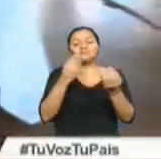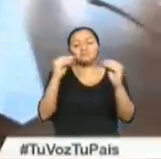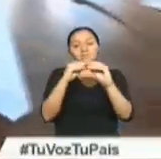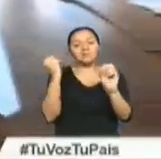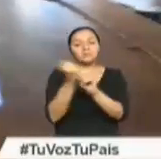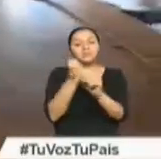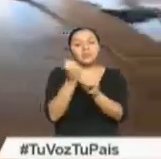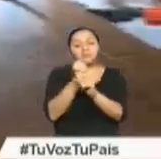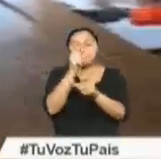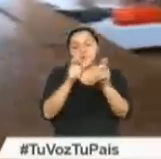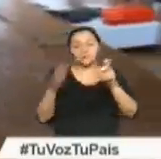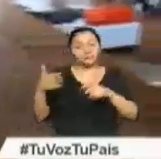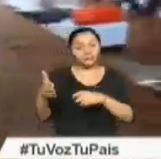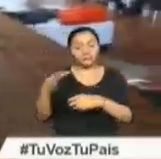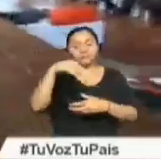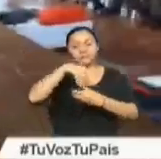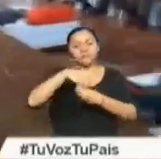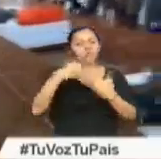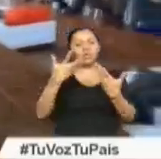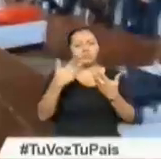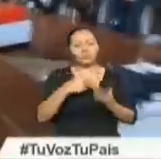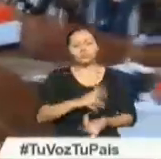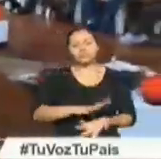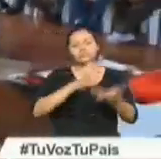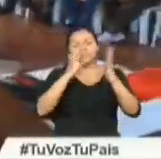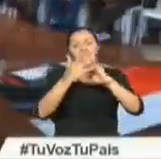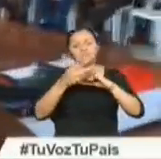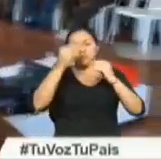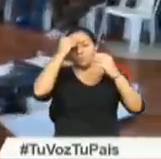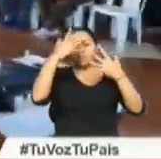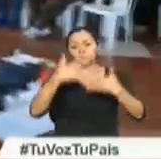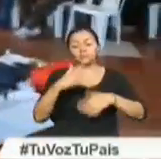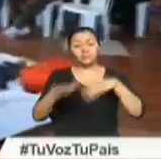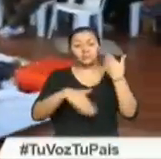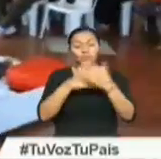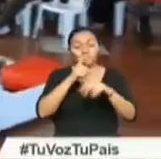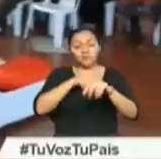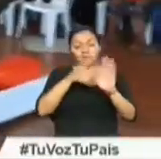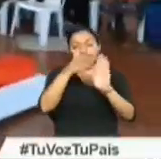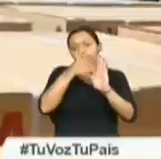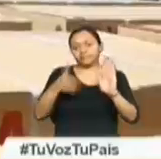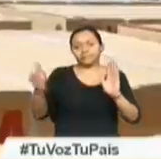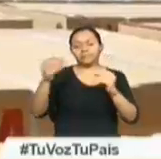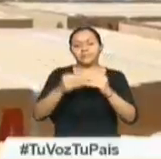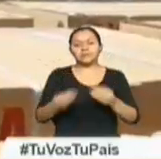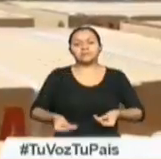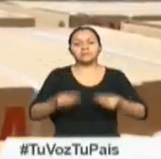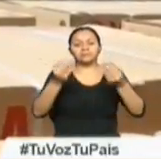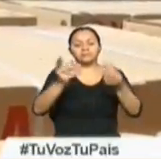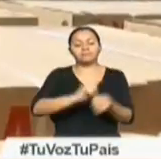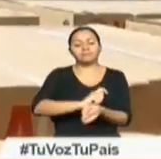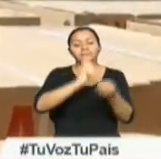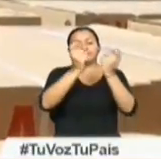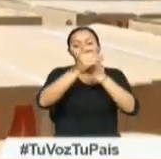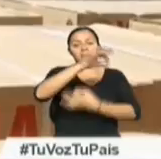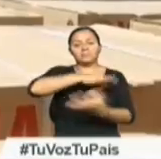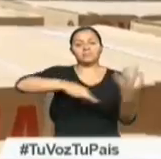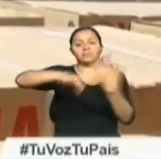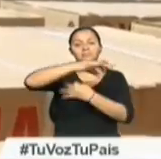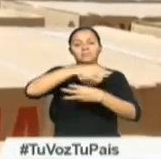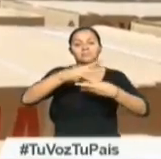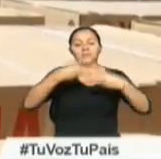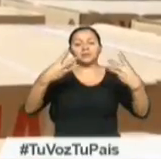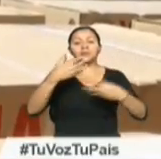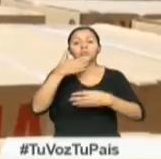de los pescadores artesanales mediante la transferencia de conocimientos periódica y la dotación, recambio o restitución de